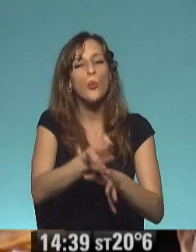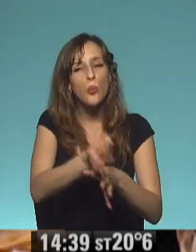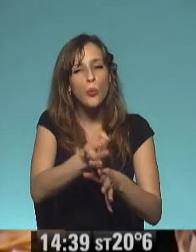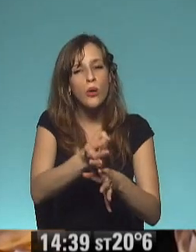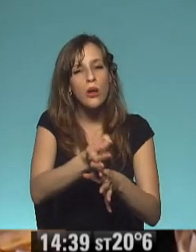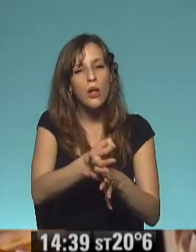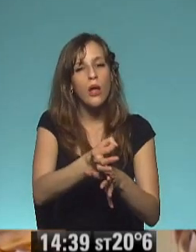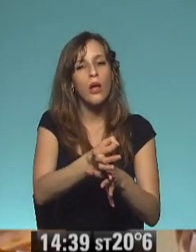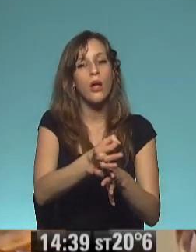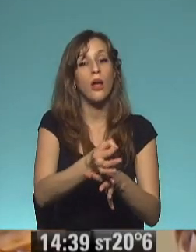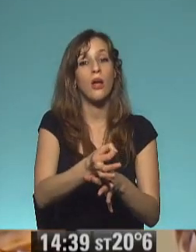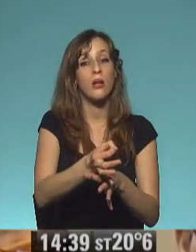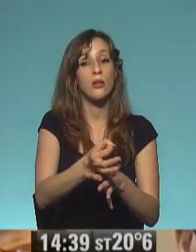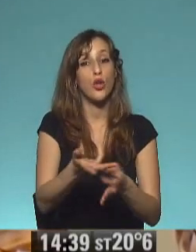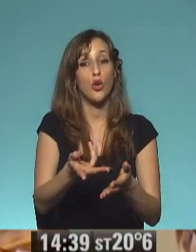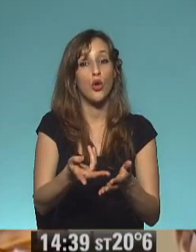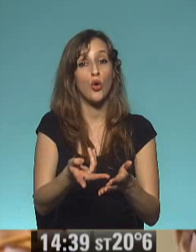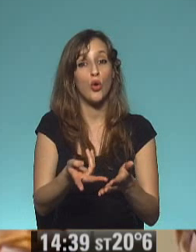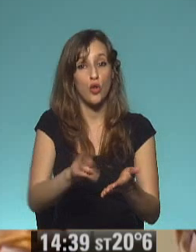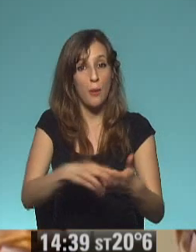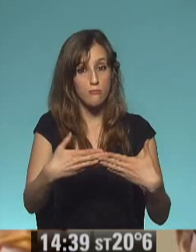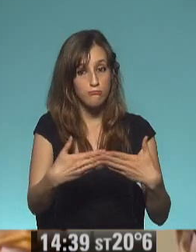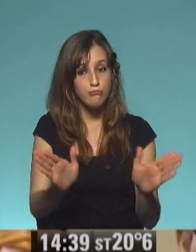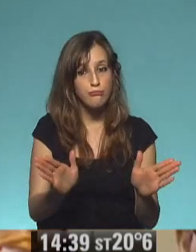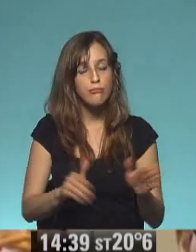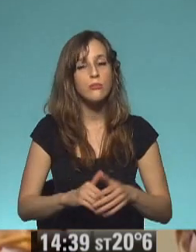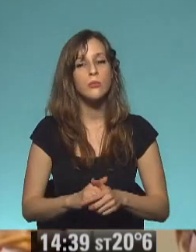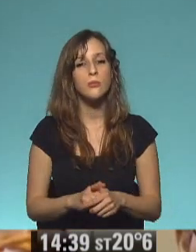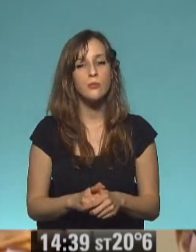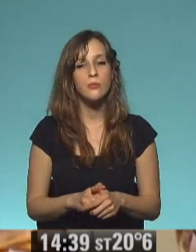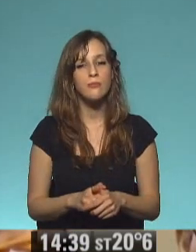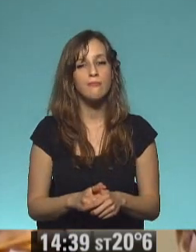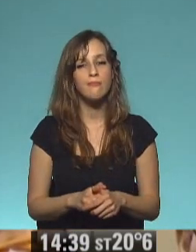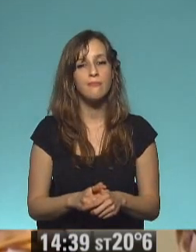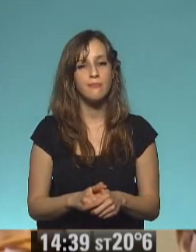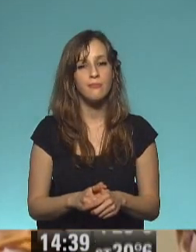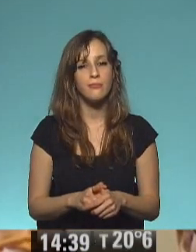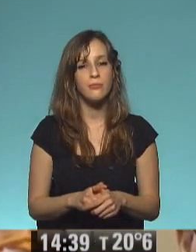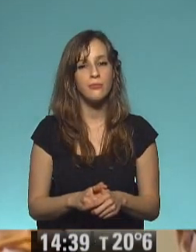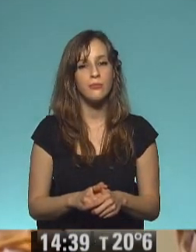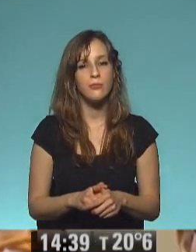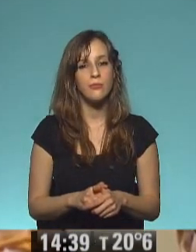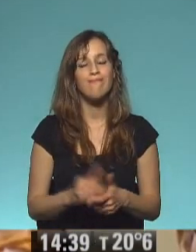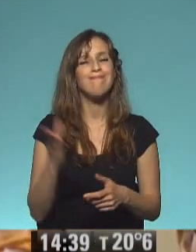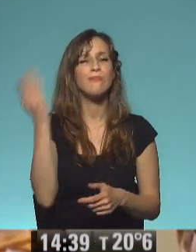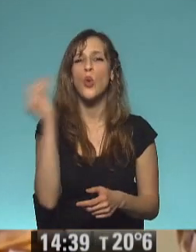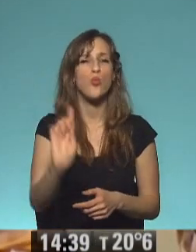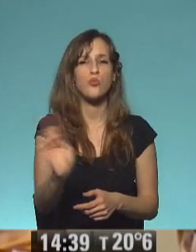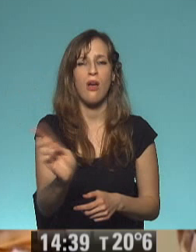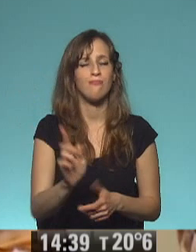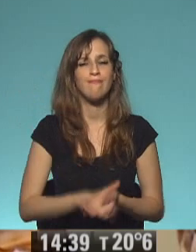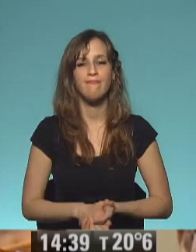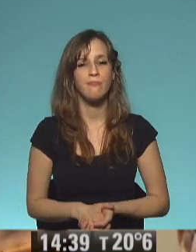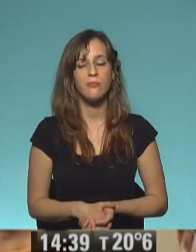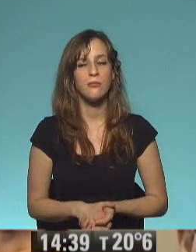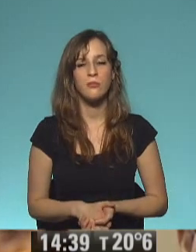hay pocos casos o donde no hay casos. ¿Cómo se tiene un escenario ideal? La pregunta es si esta decisión se tomará a nivel nacional o se